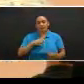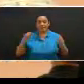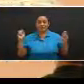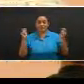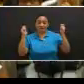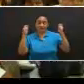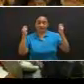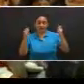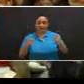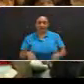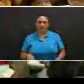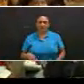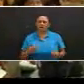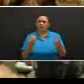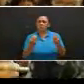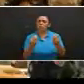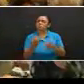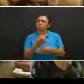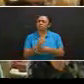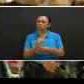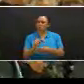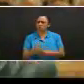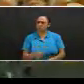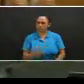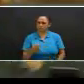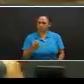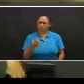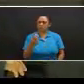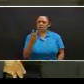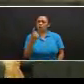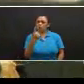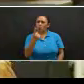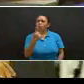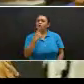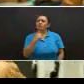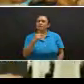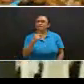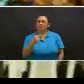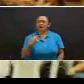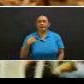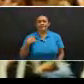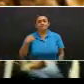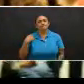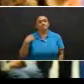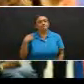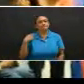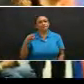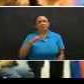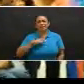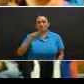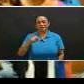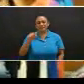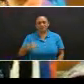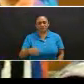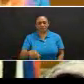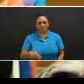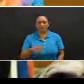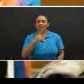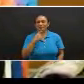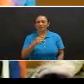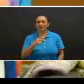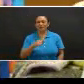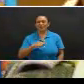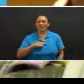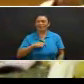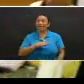Navidad. Y entonces uno dice: para estar así, mejor sigo con la santísima fe que un día voy